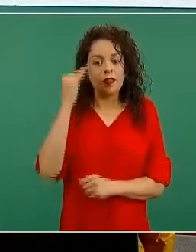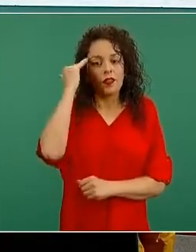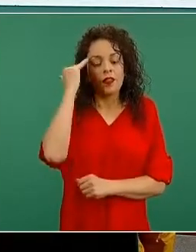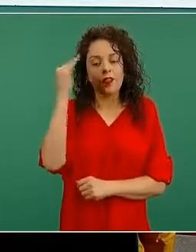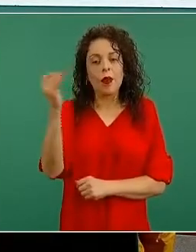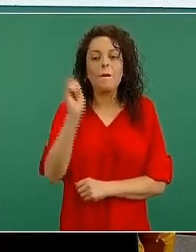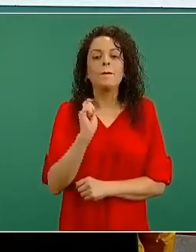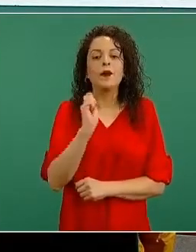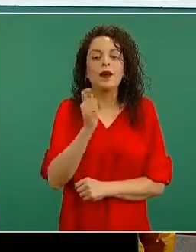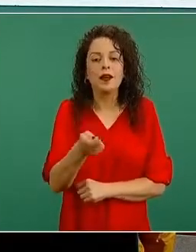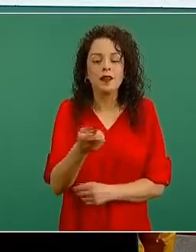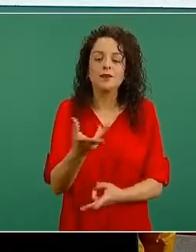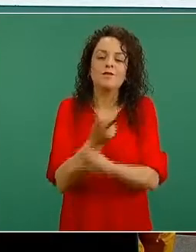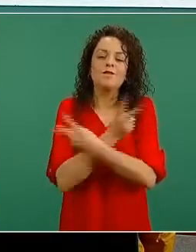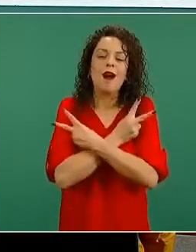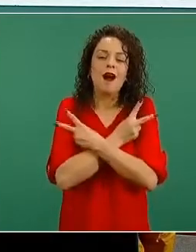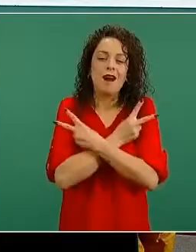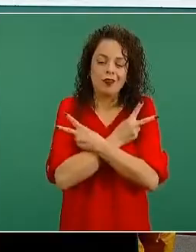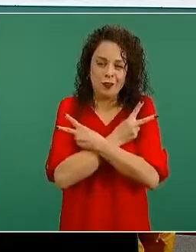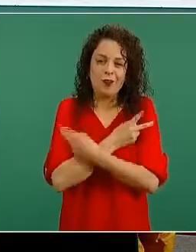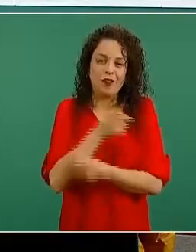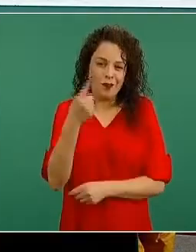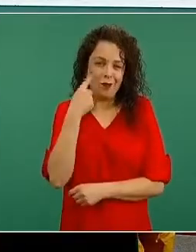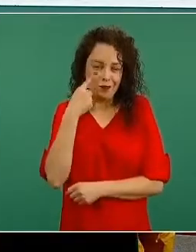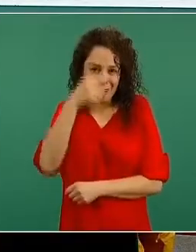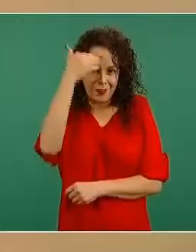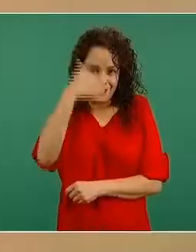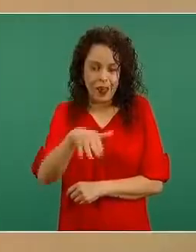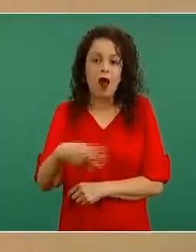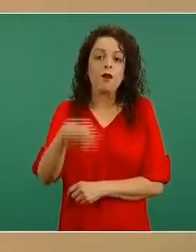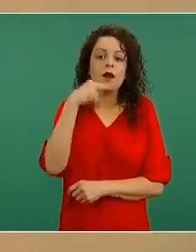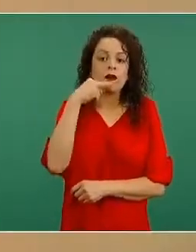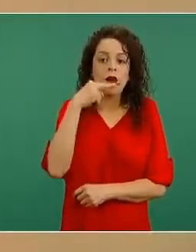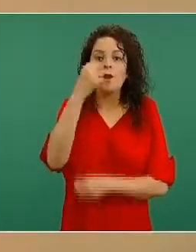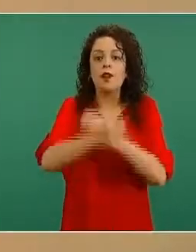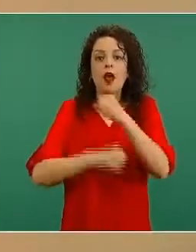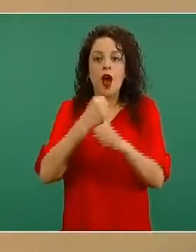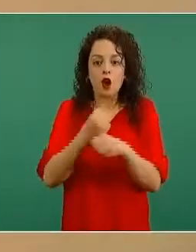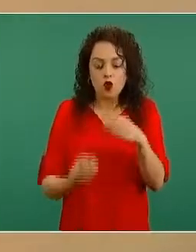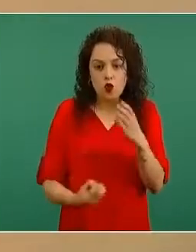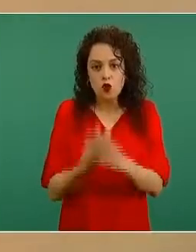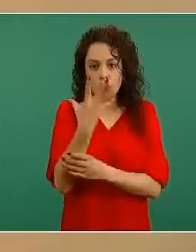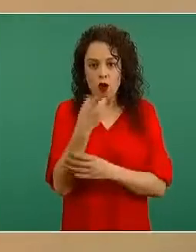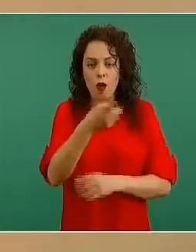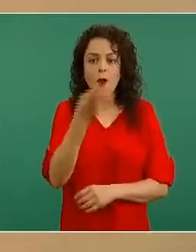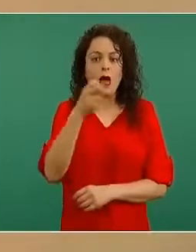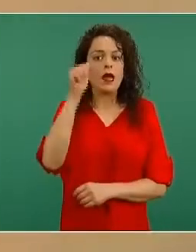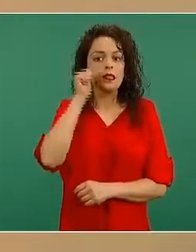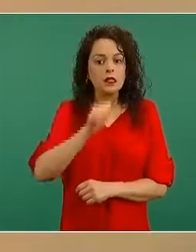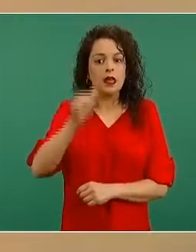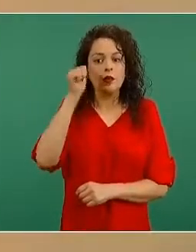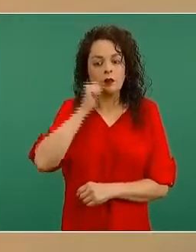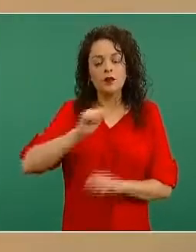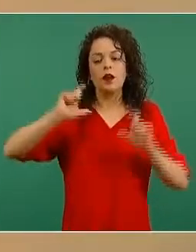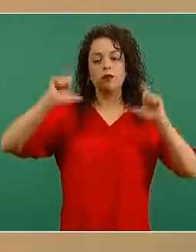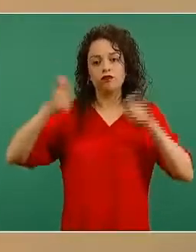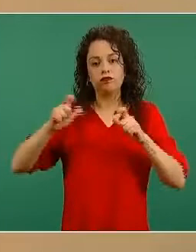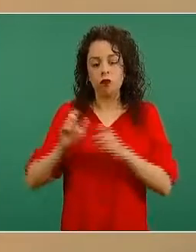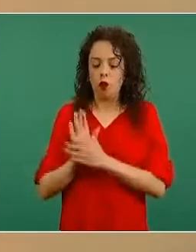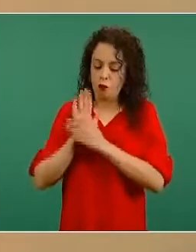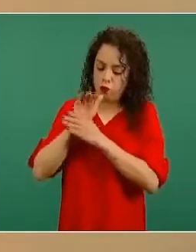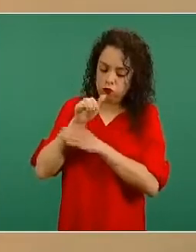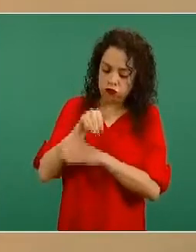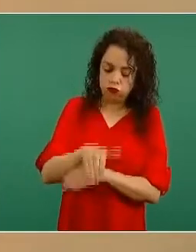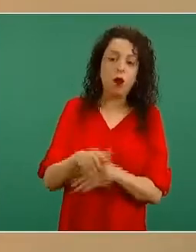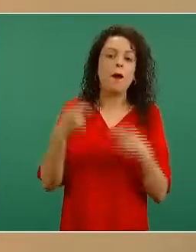las vacaciones, Navidad, Año Nuevo. Eso siempre hace que haya un decremento en el número de personas que recurren a